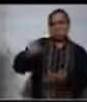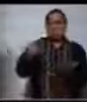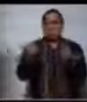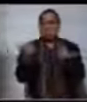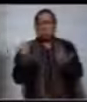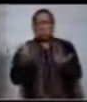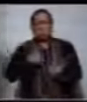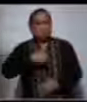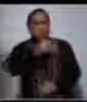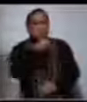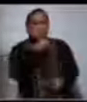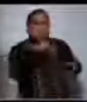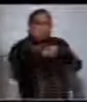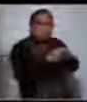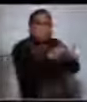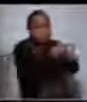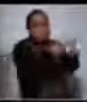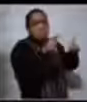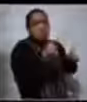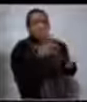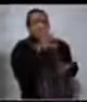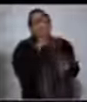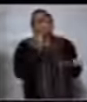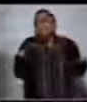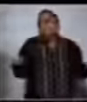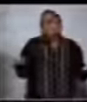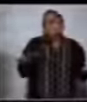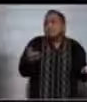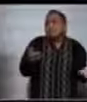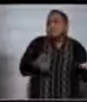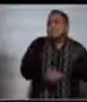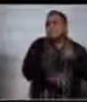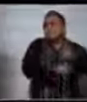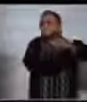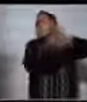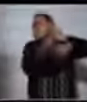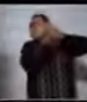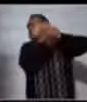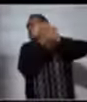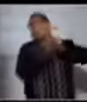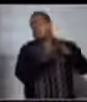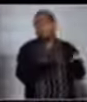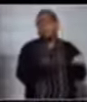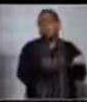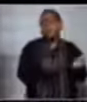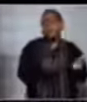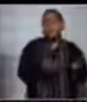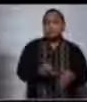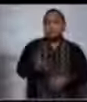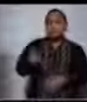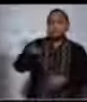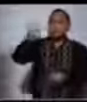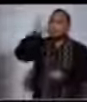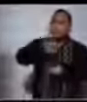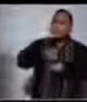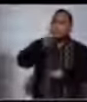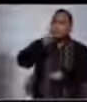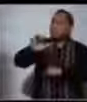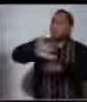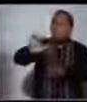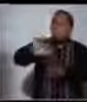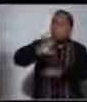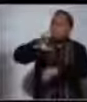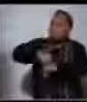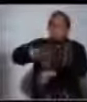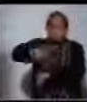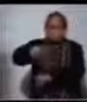puedo abrir. A mí no me hacen caso, y de hecho se escucha que le están diciendo que no permitan que entremos, que no